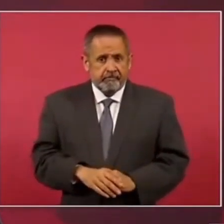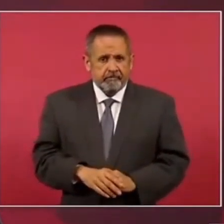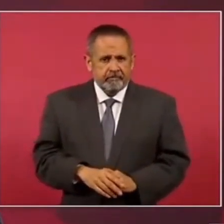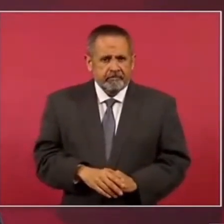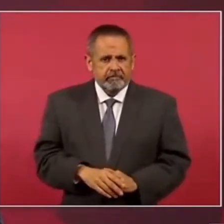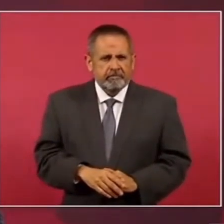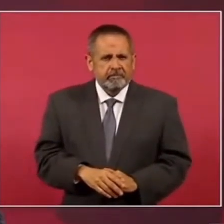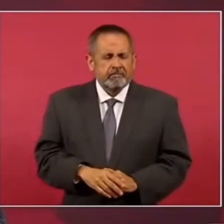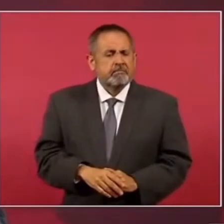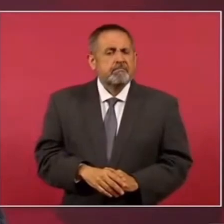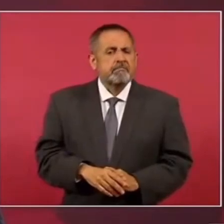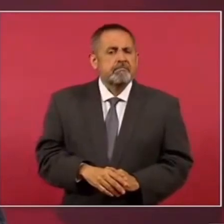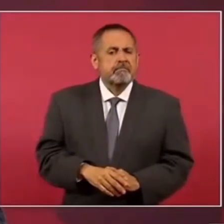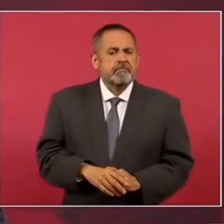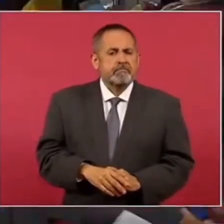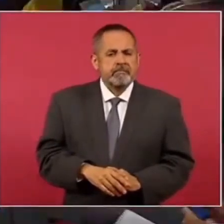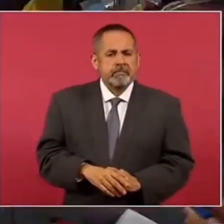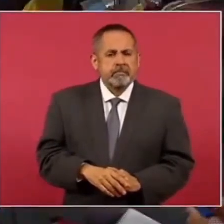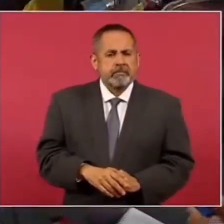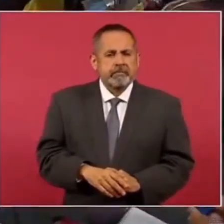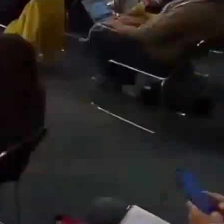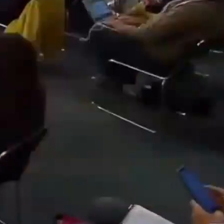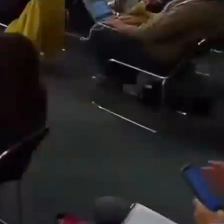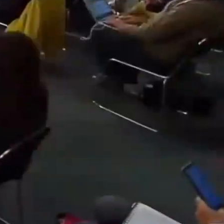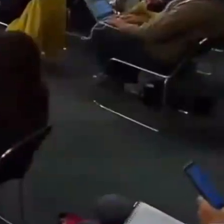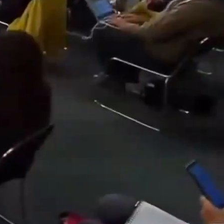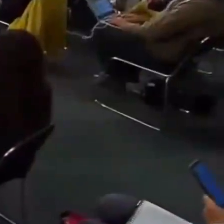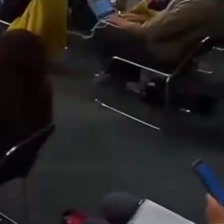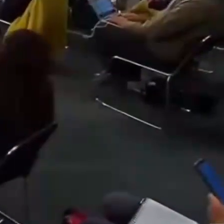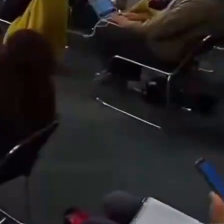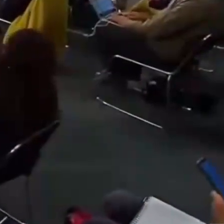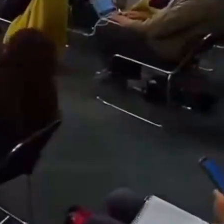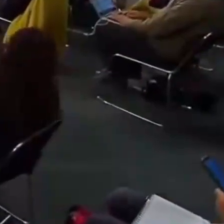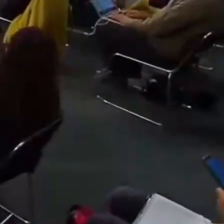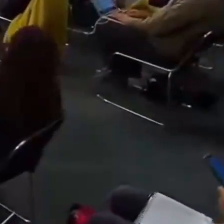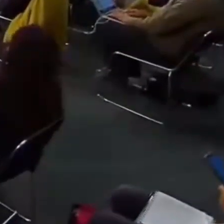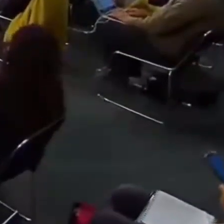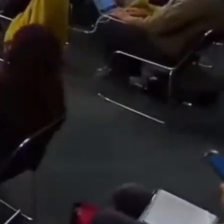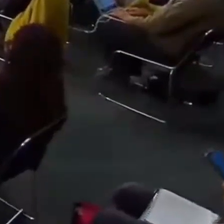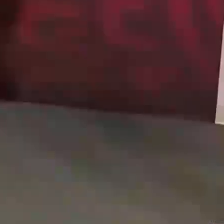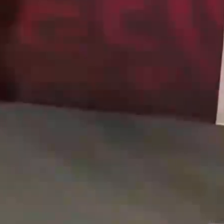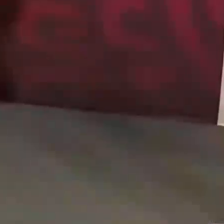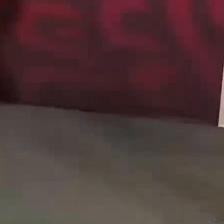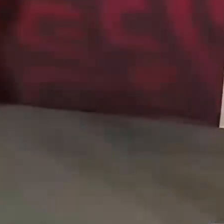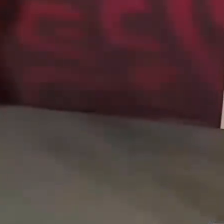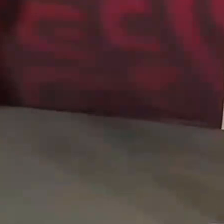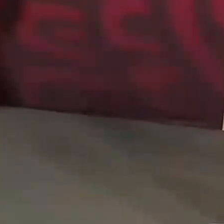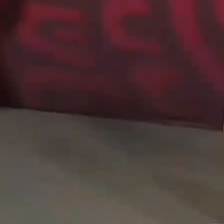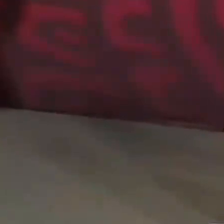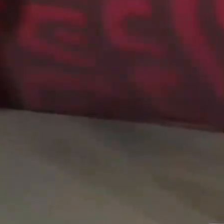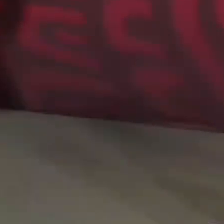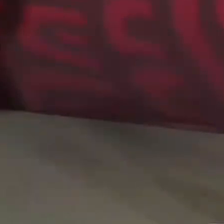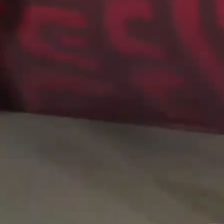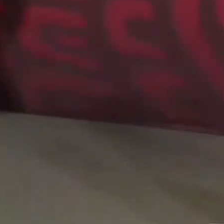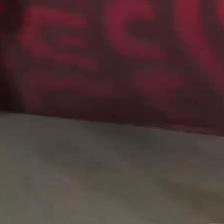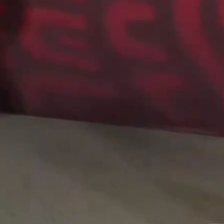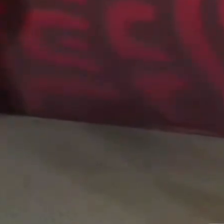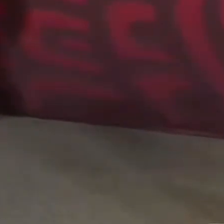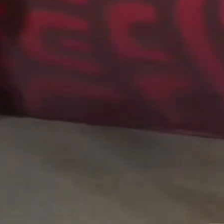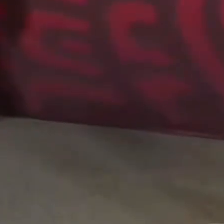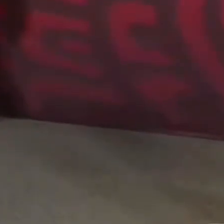La gente aquí, eso sí, porque tengo manera de medirlo, está muy contenta.